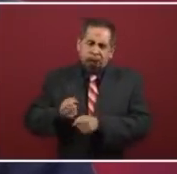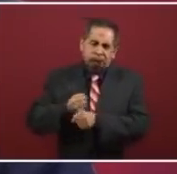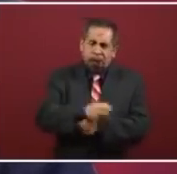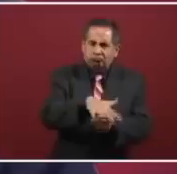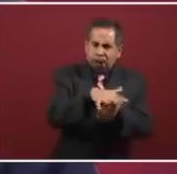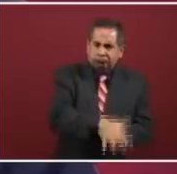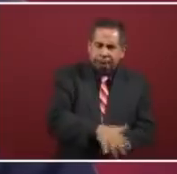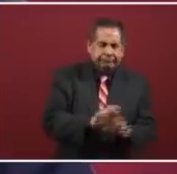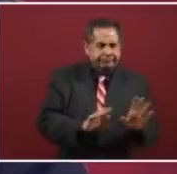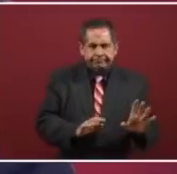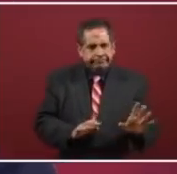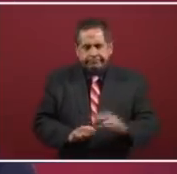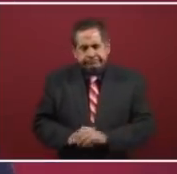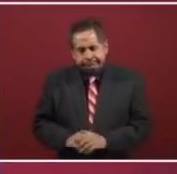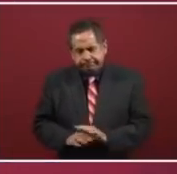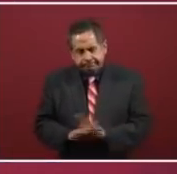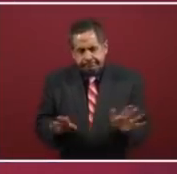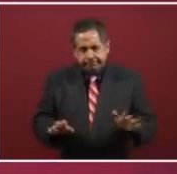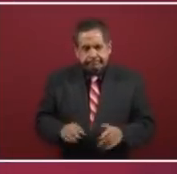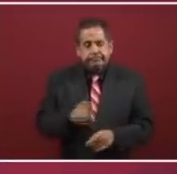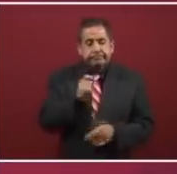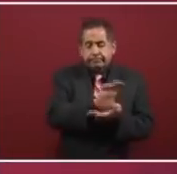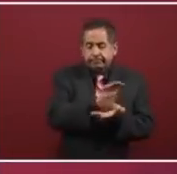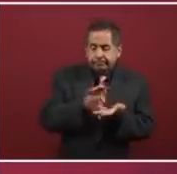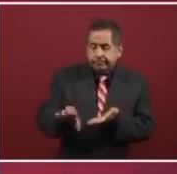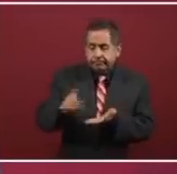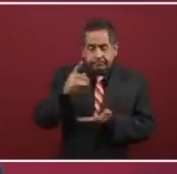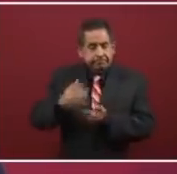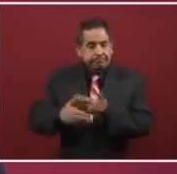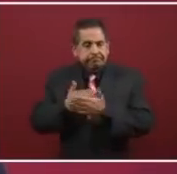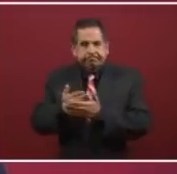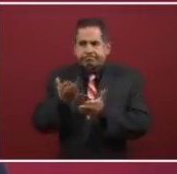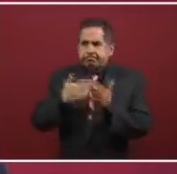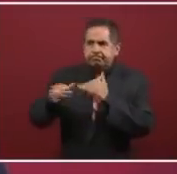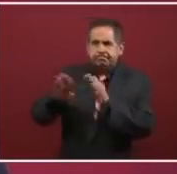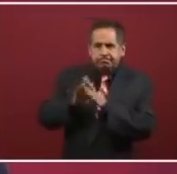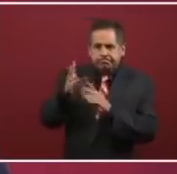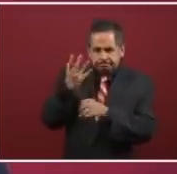fuerza. Queremos que haya cooperación para el desarrollo.